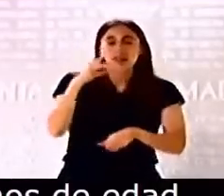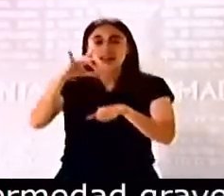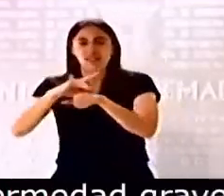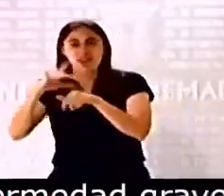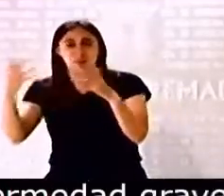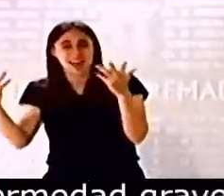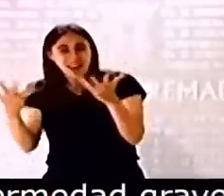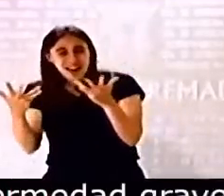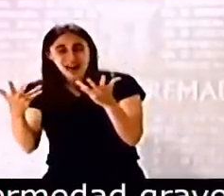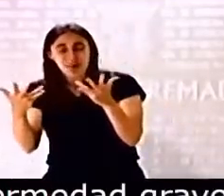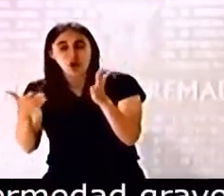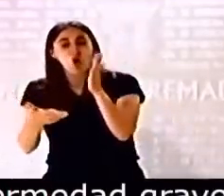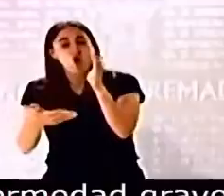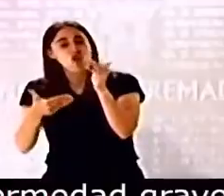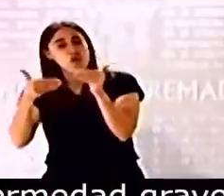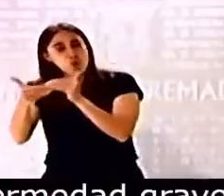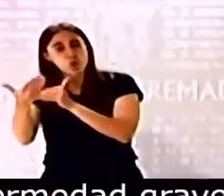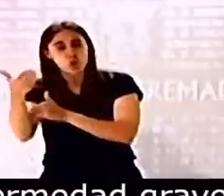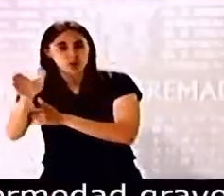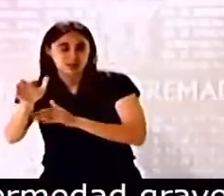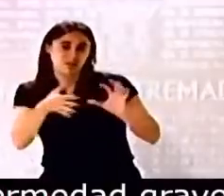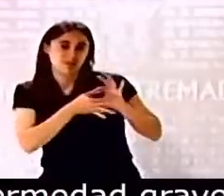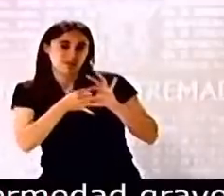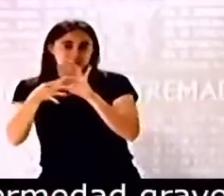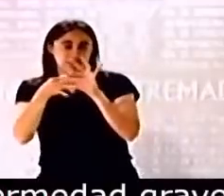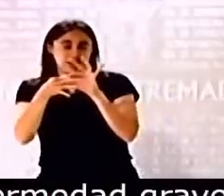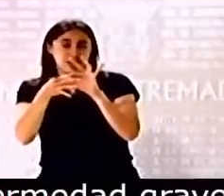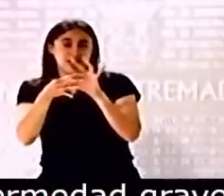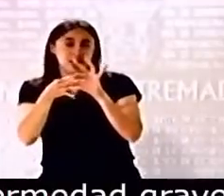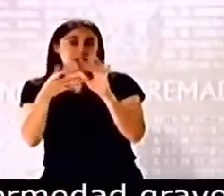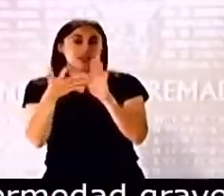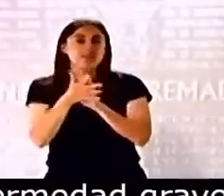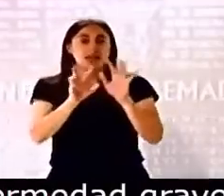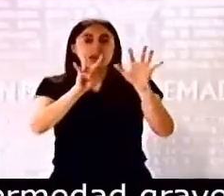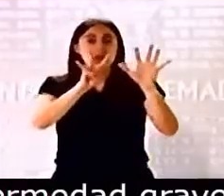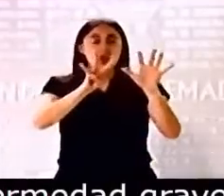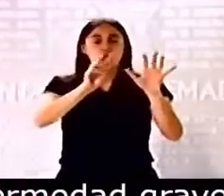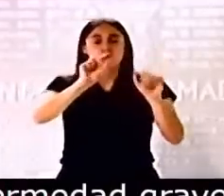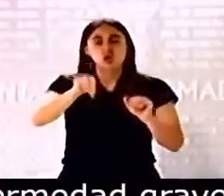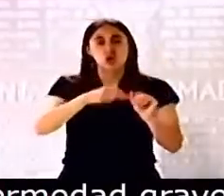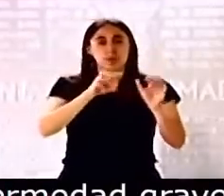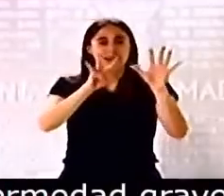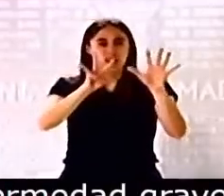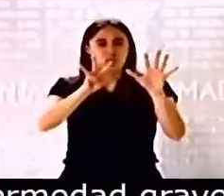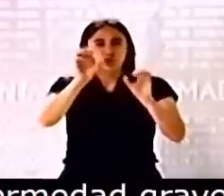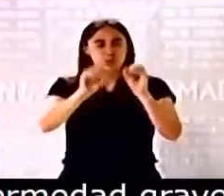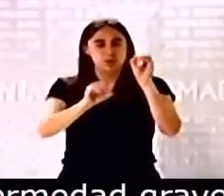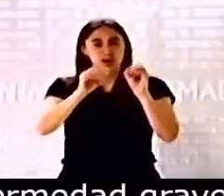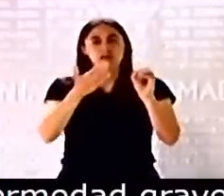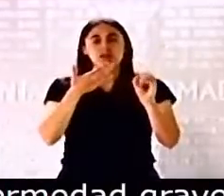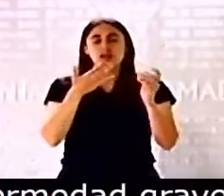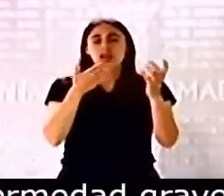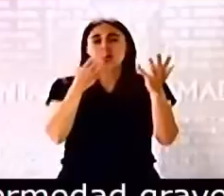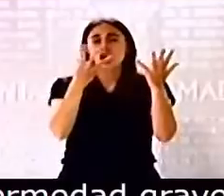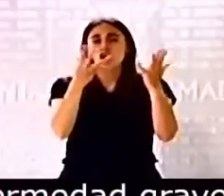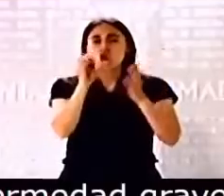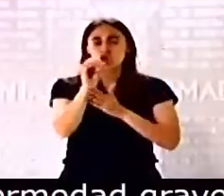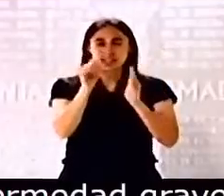decirle que tenemos el 98,8% de mayores de 80 años vacunados,